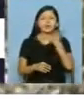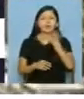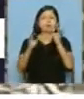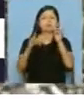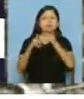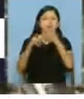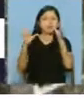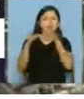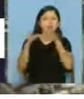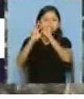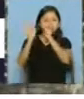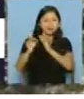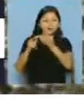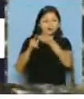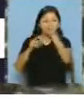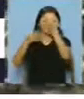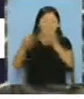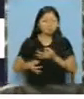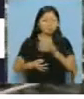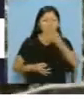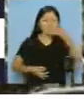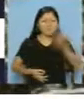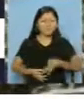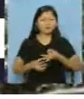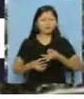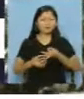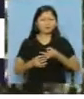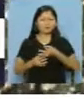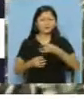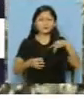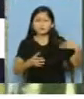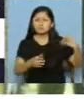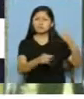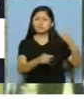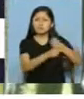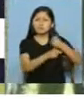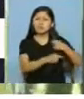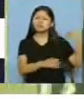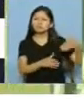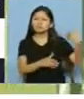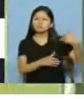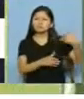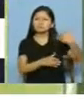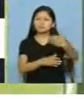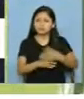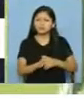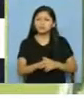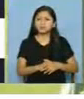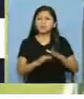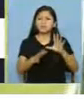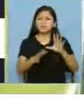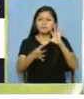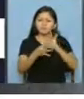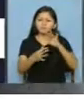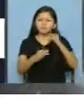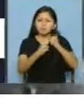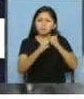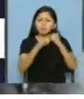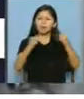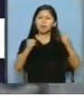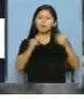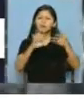consolidando y que también abren nuevas puertas hacia adelante. La agenda ambiental está instalada en lo que tiene que ver